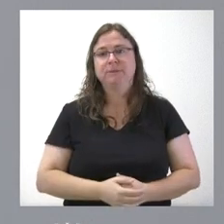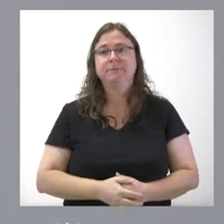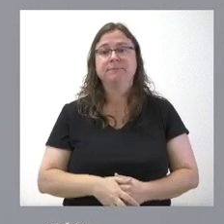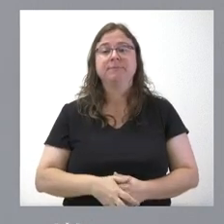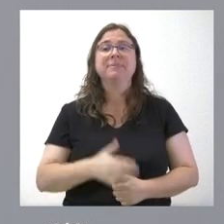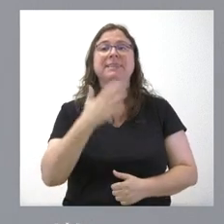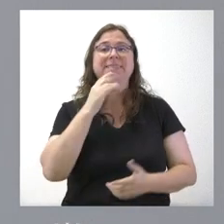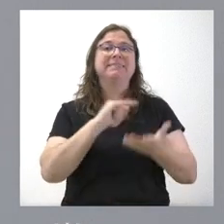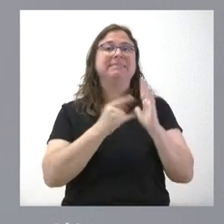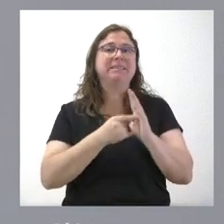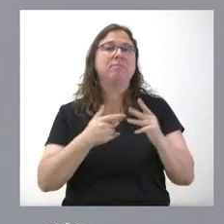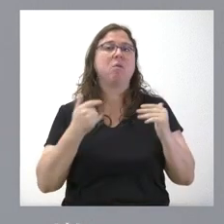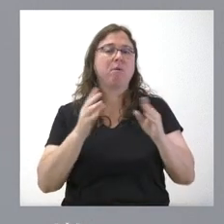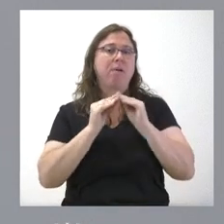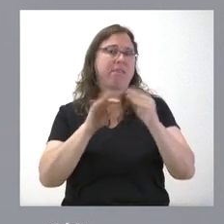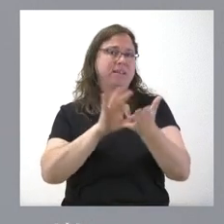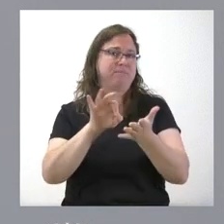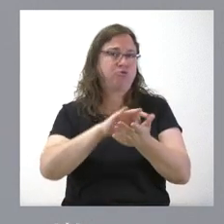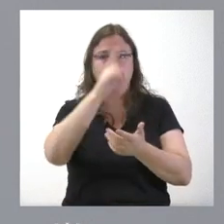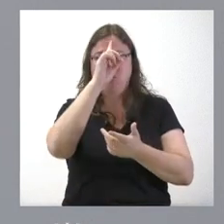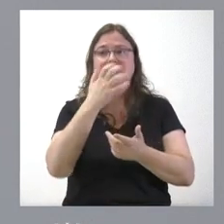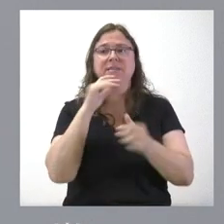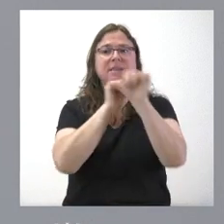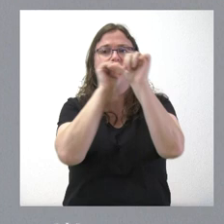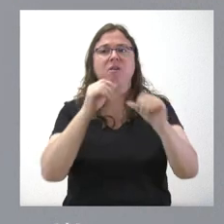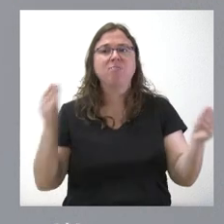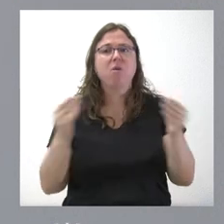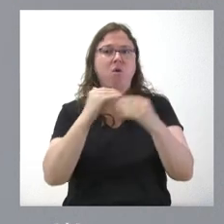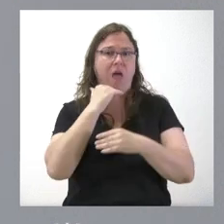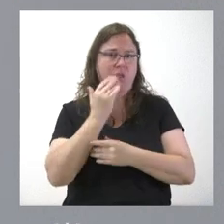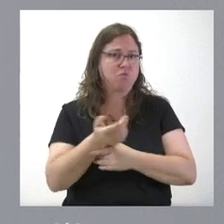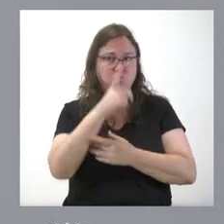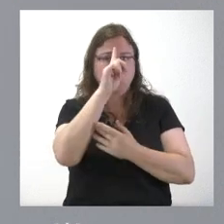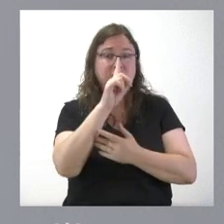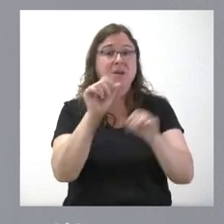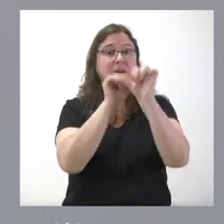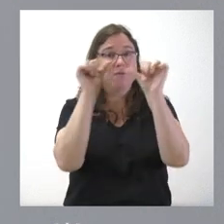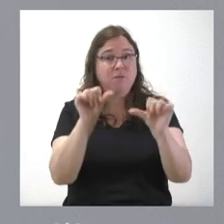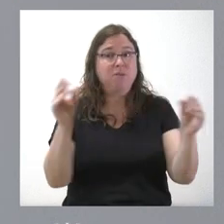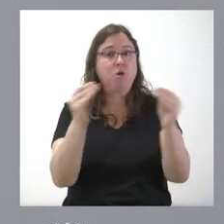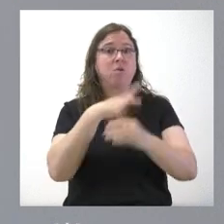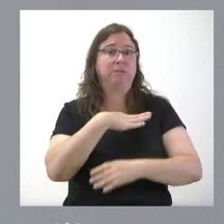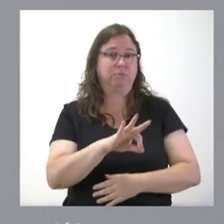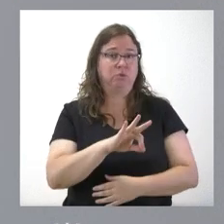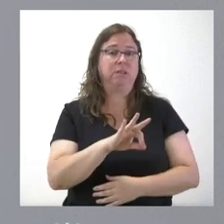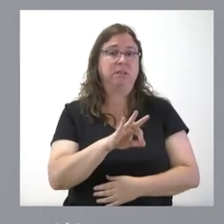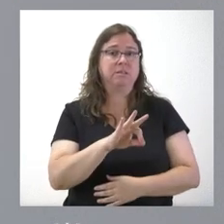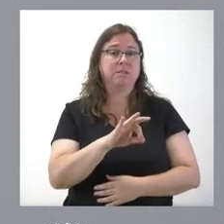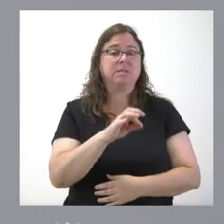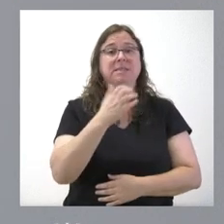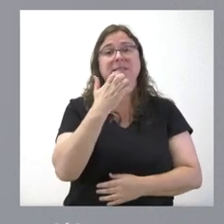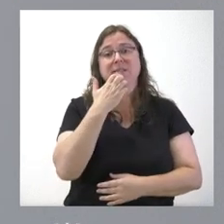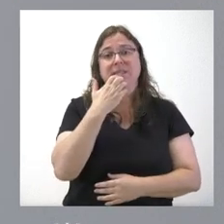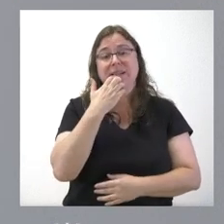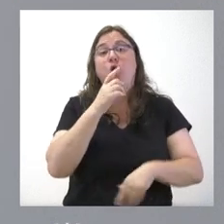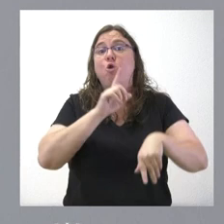cuál es el mecanismo por la que se presta este servicio y si hay alguna fórmula de mejorarlo y esta forma sea posible y por tanto con más